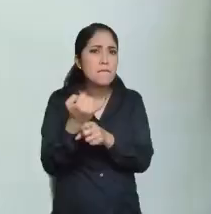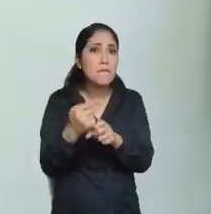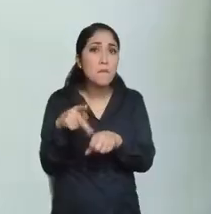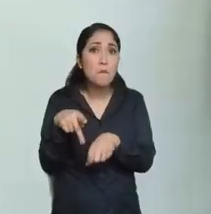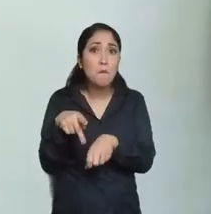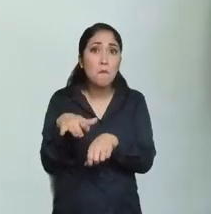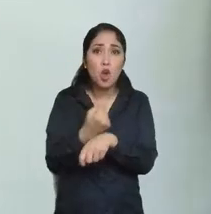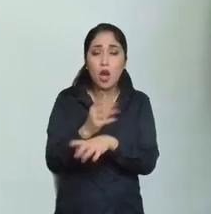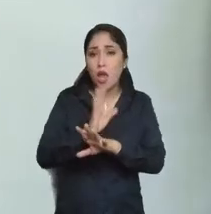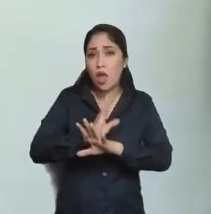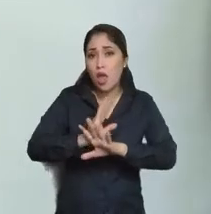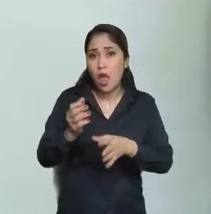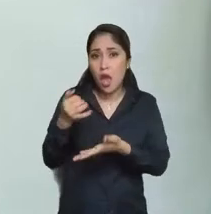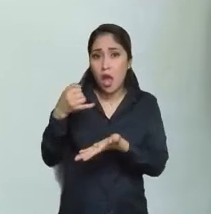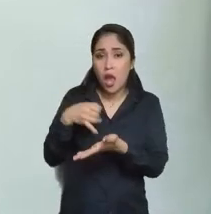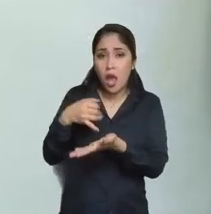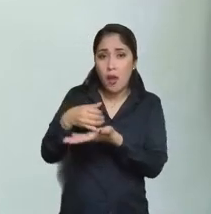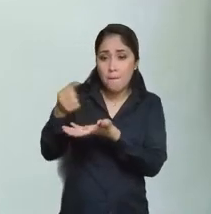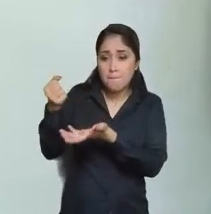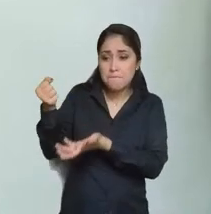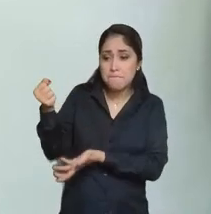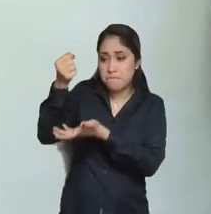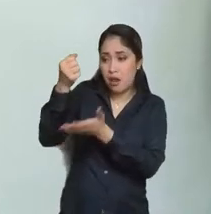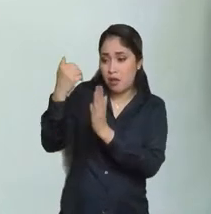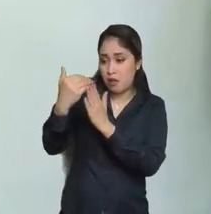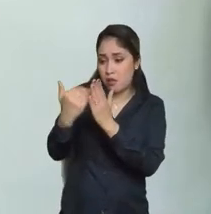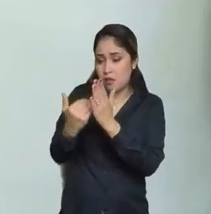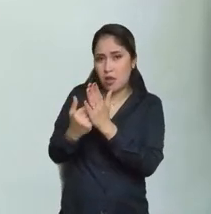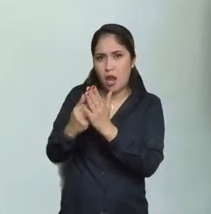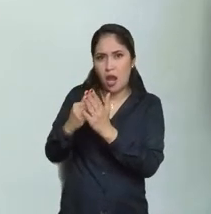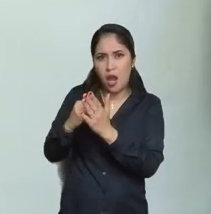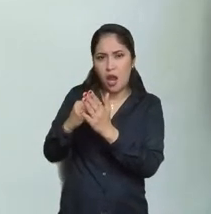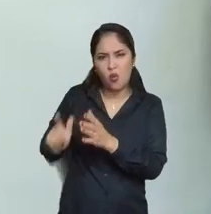ya fueron aprobadas las cuentas públicas del gobierno anterior.